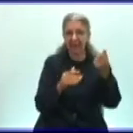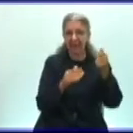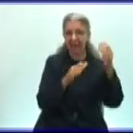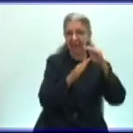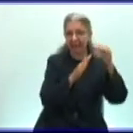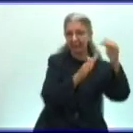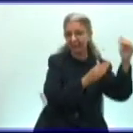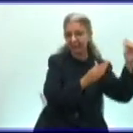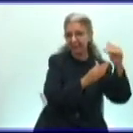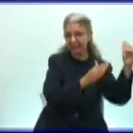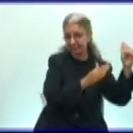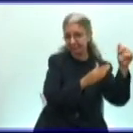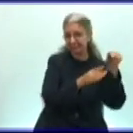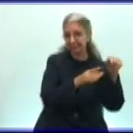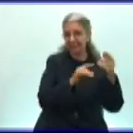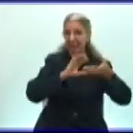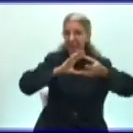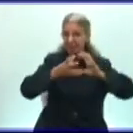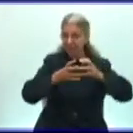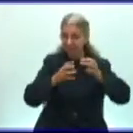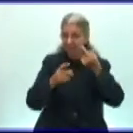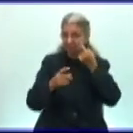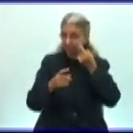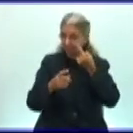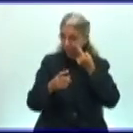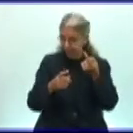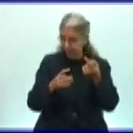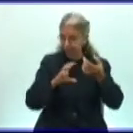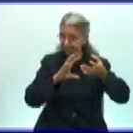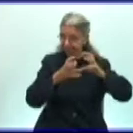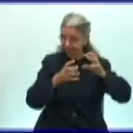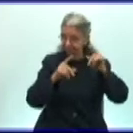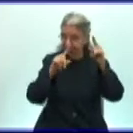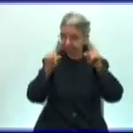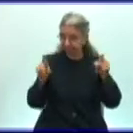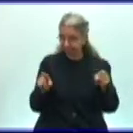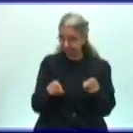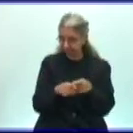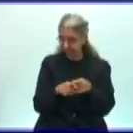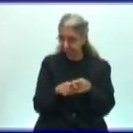observen bien la forma en que están conectados estos dispositivos.